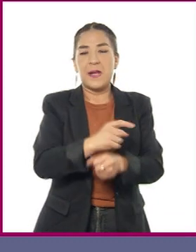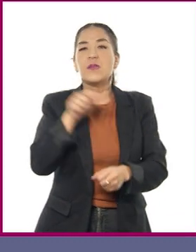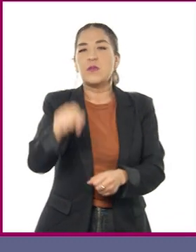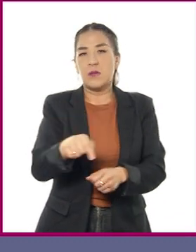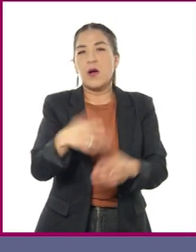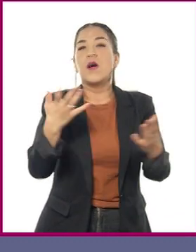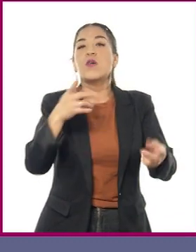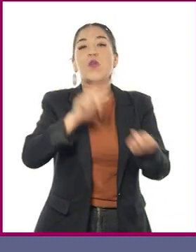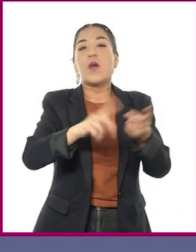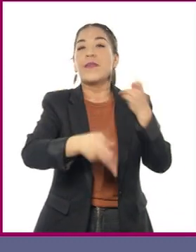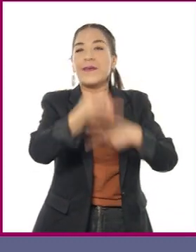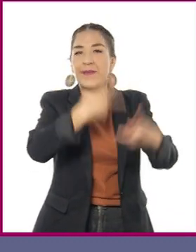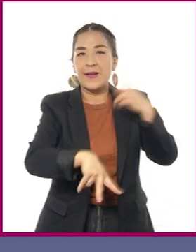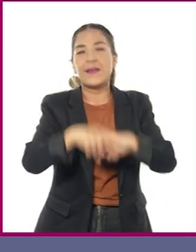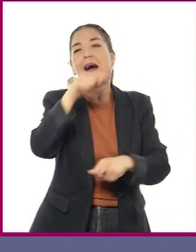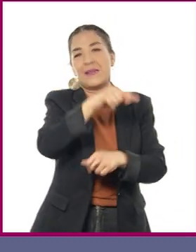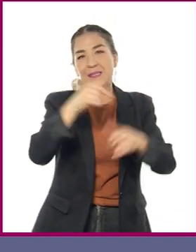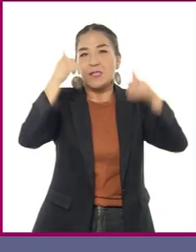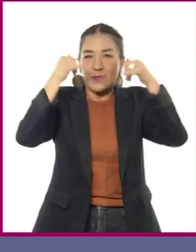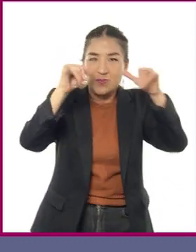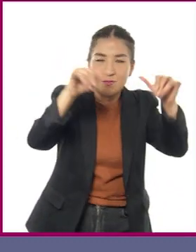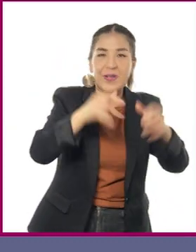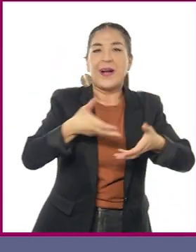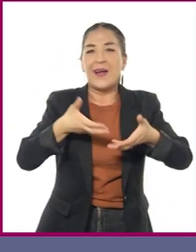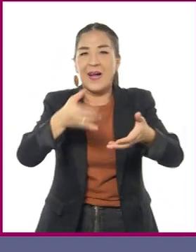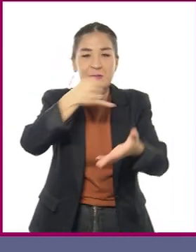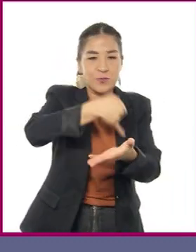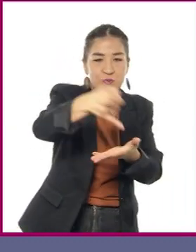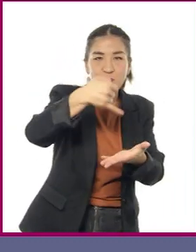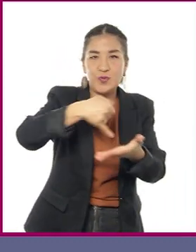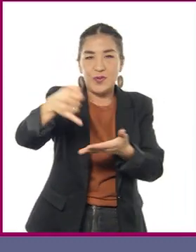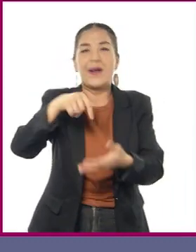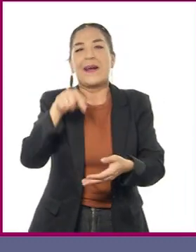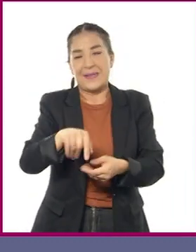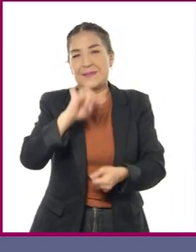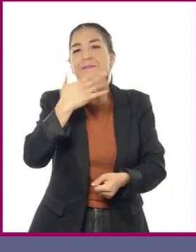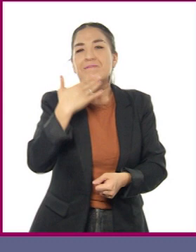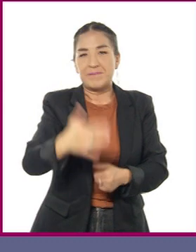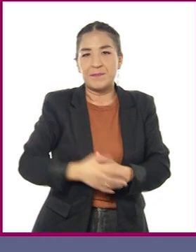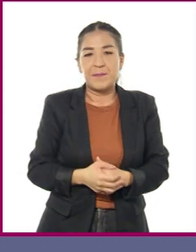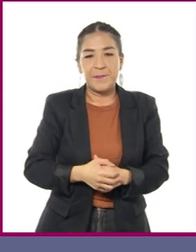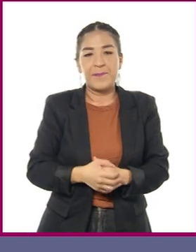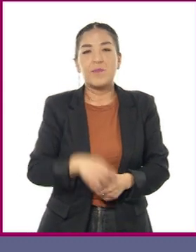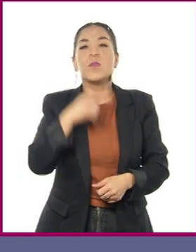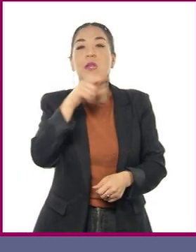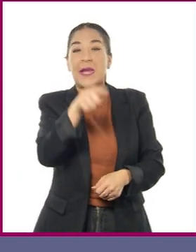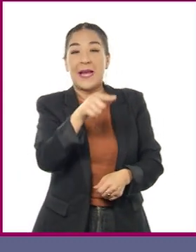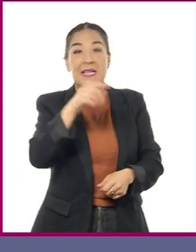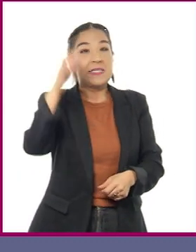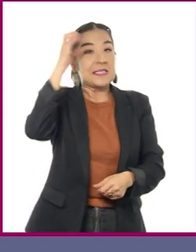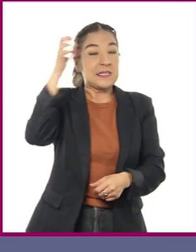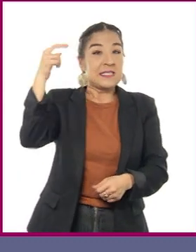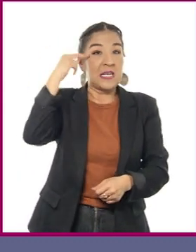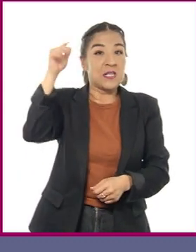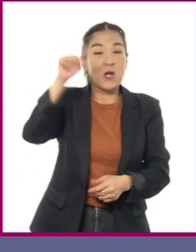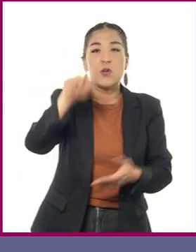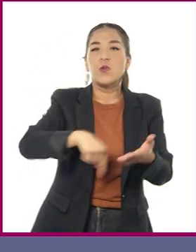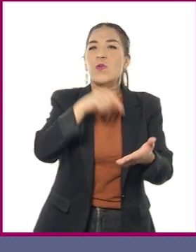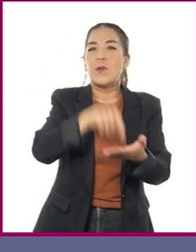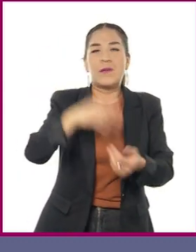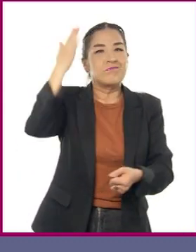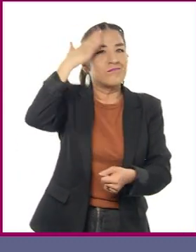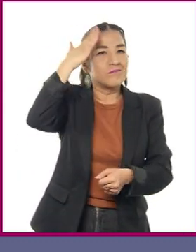obteniendo a partir de la agricultura. Muy bien, Nadia. Y te comento que China es el principal